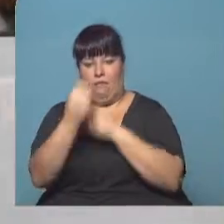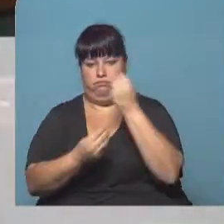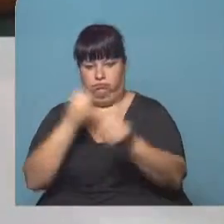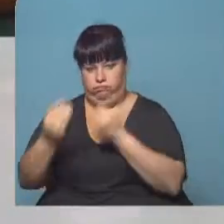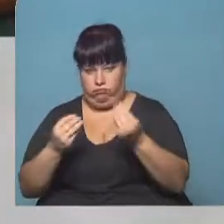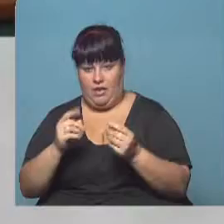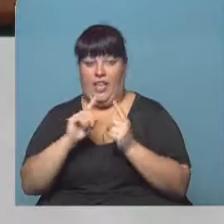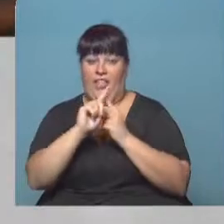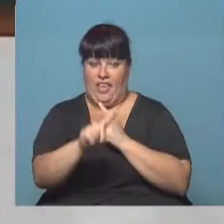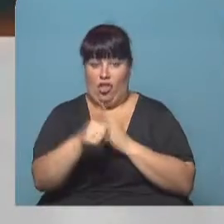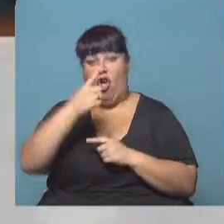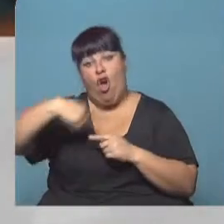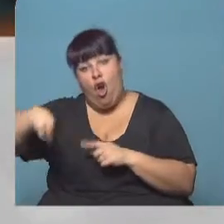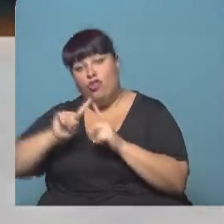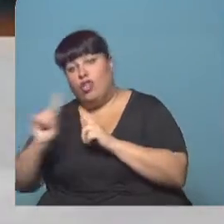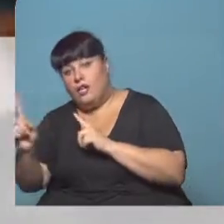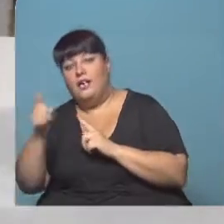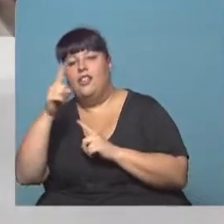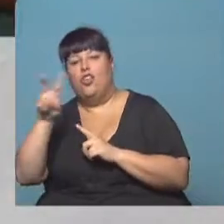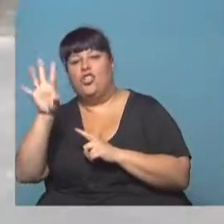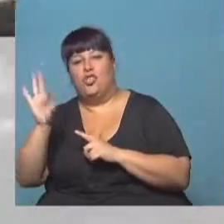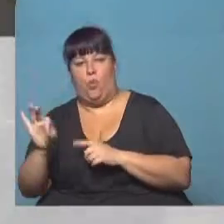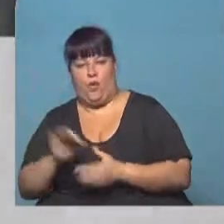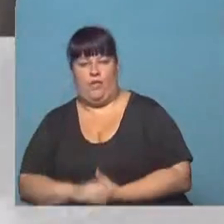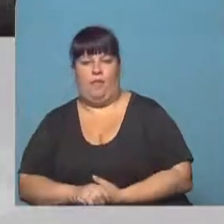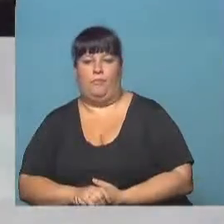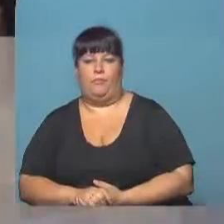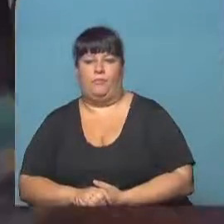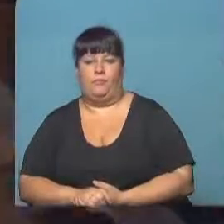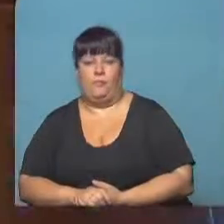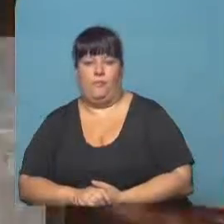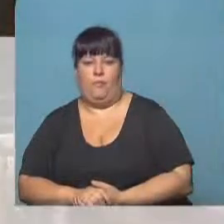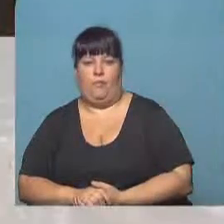60 puestos de empleo directo y 250 indirectos.